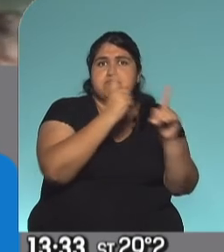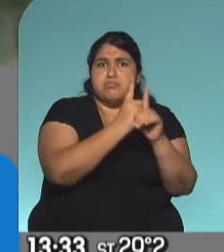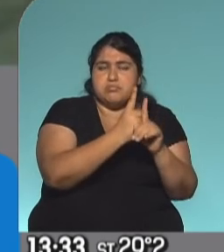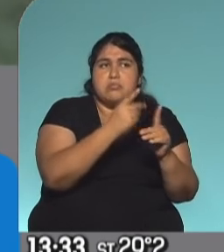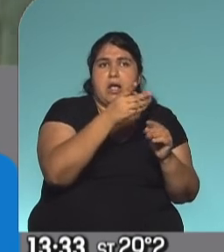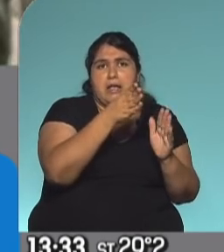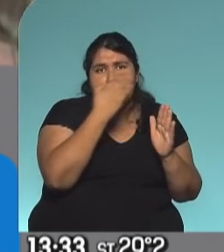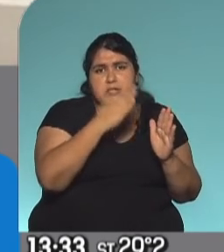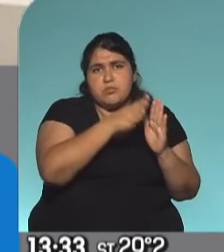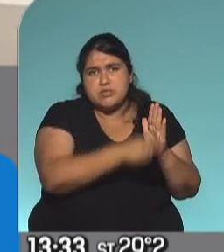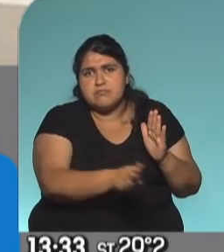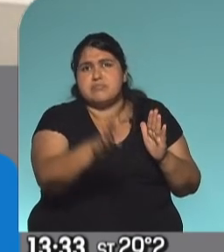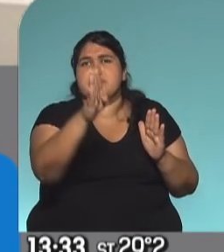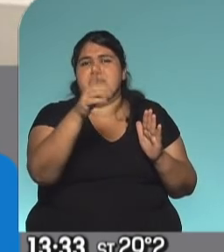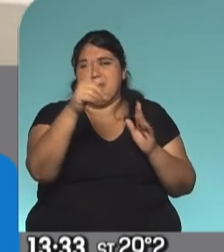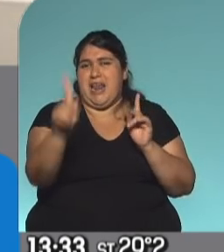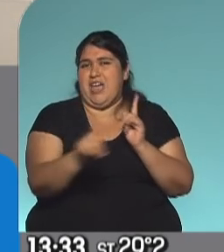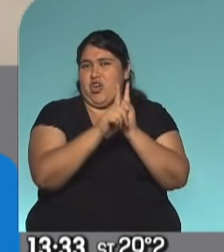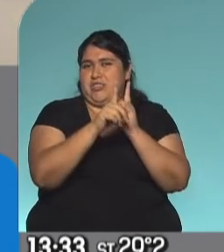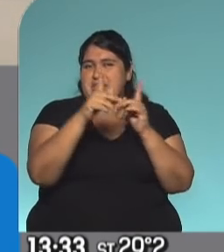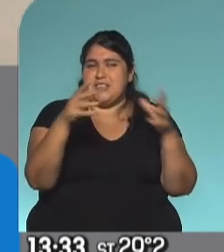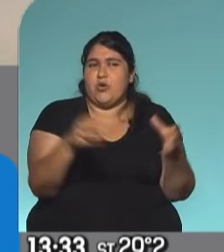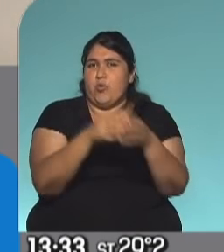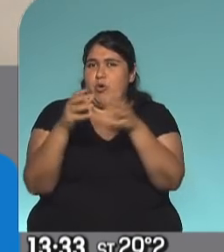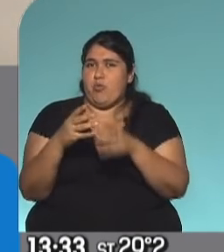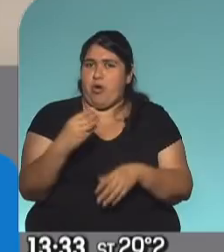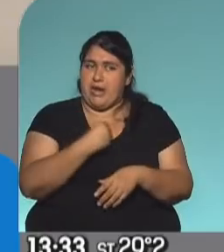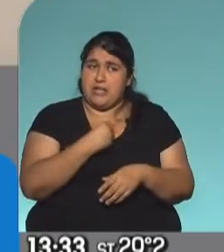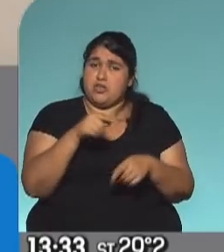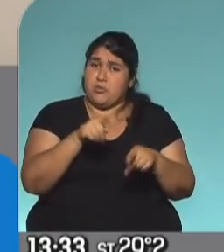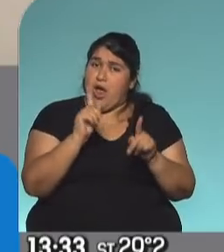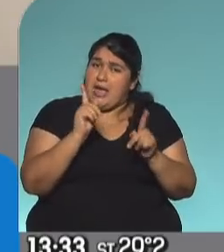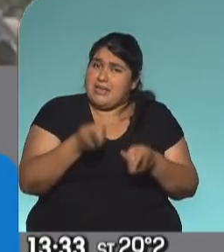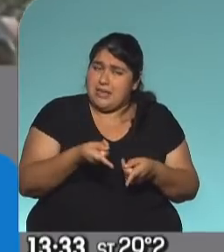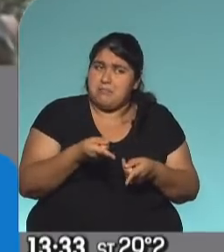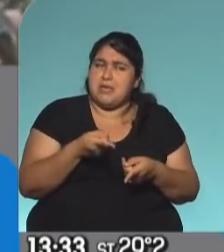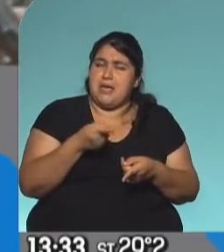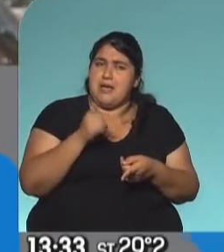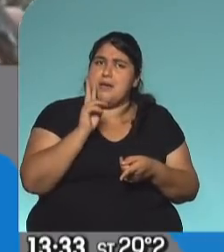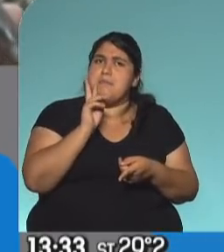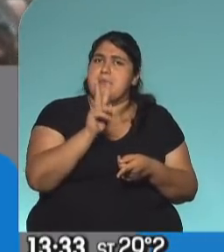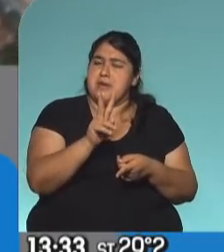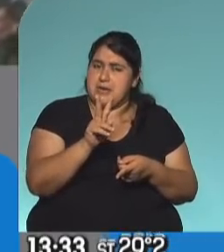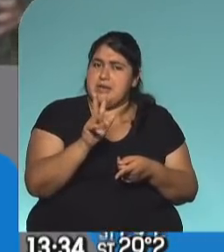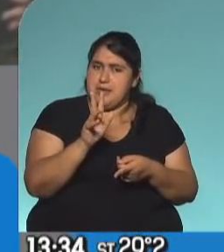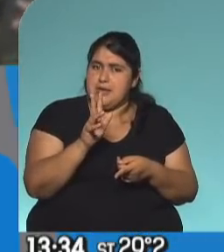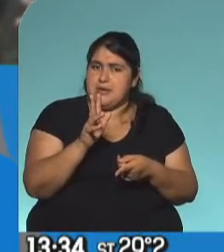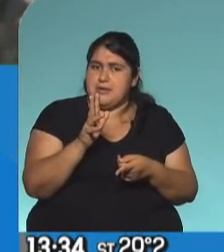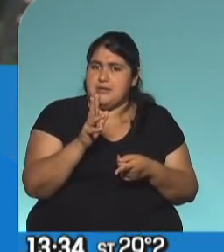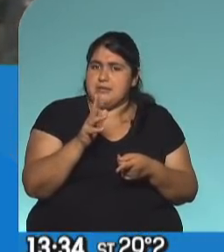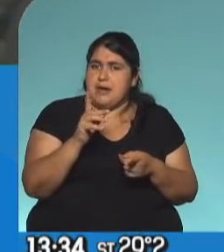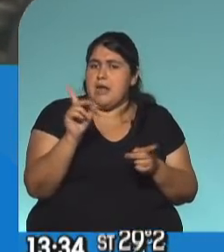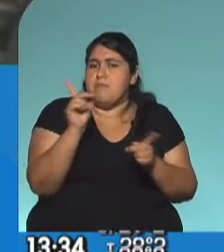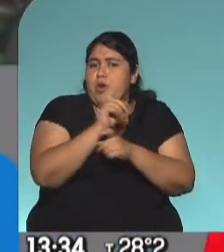para Ur, para encontrarse con diversos grupos religiosos, pero ahí también se va a encontrar entonces con el gran